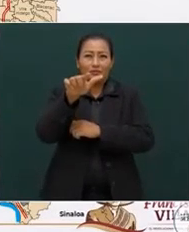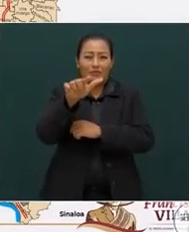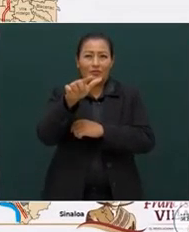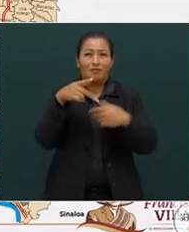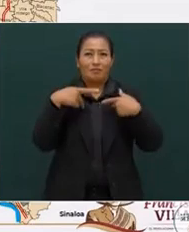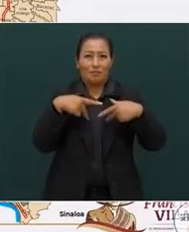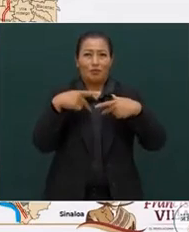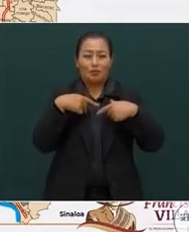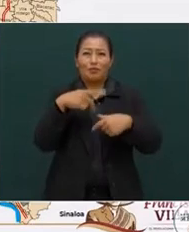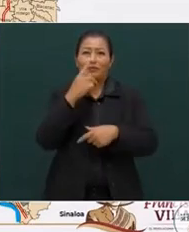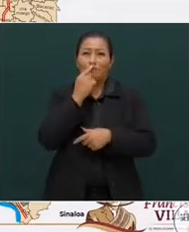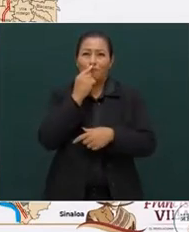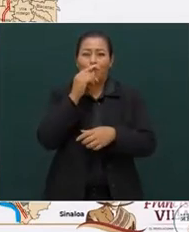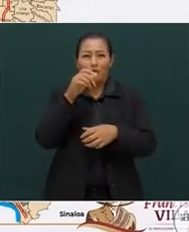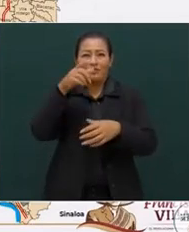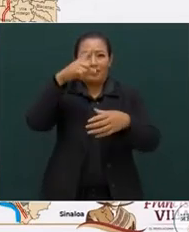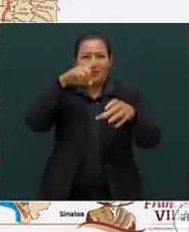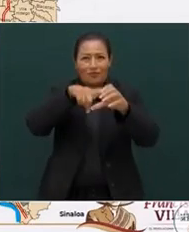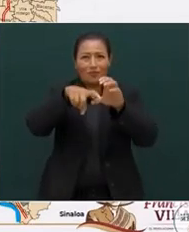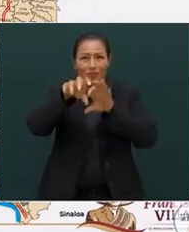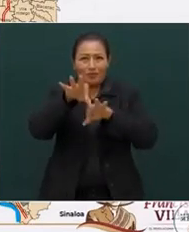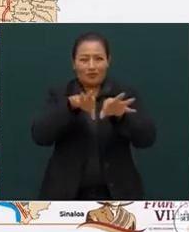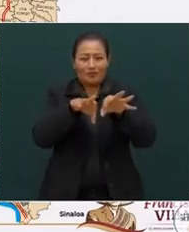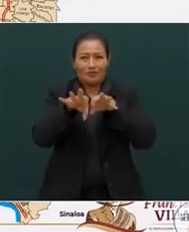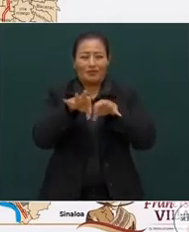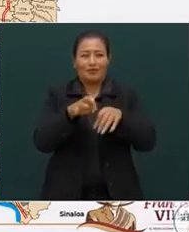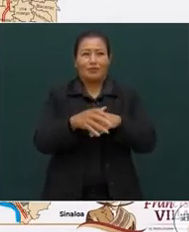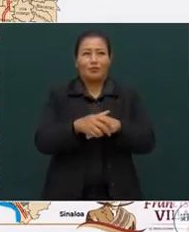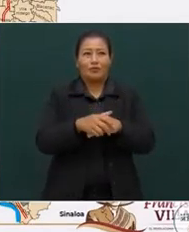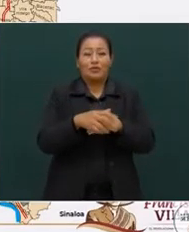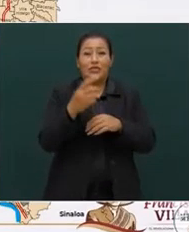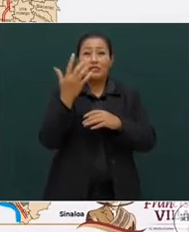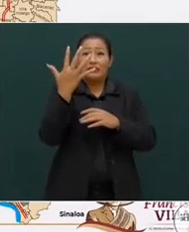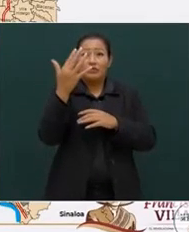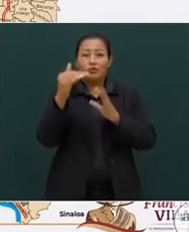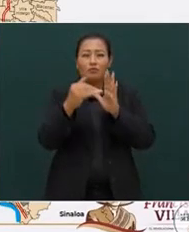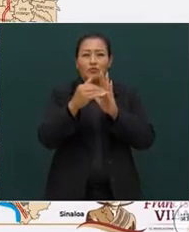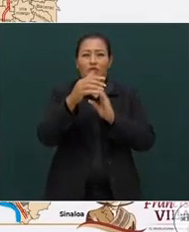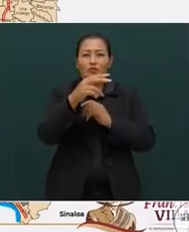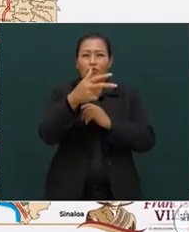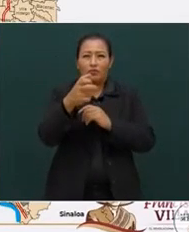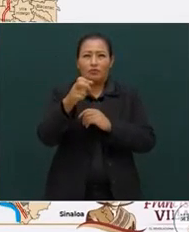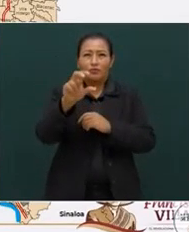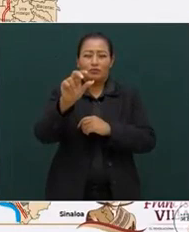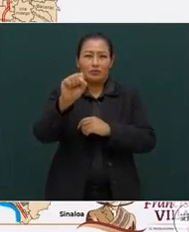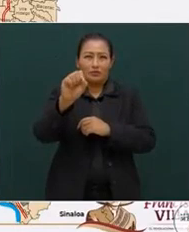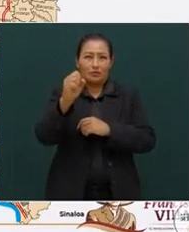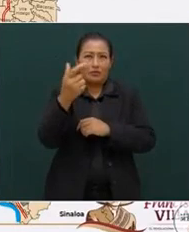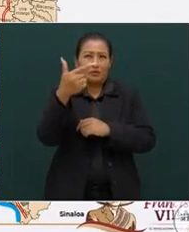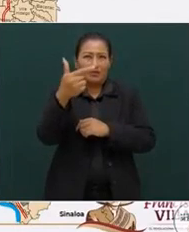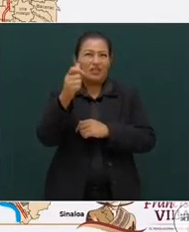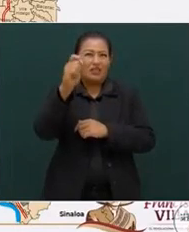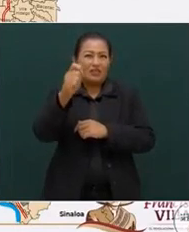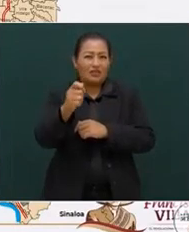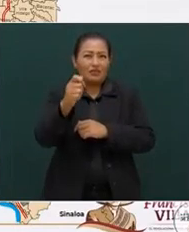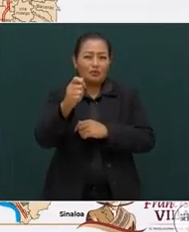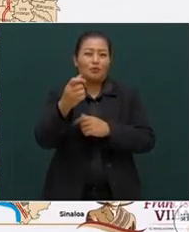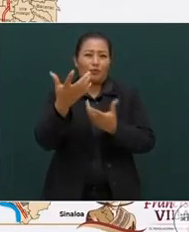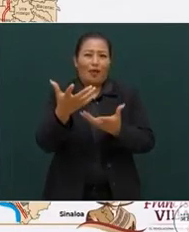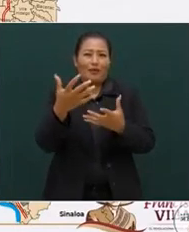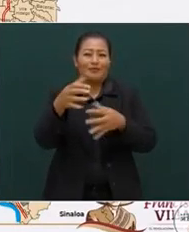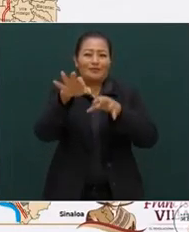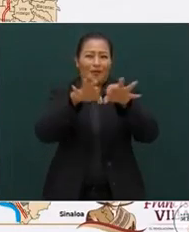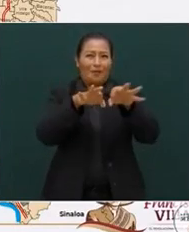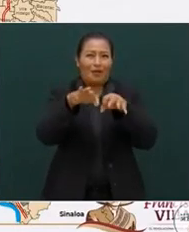policías y de ellos 5.877 son operativos.